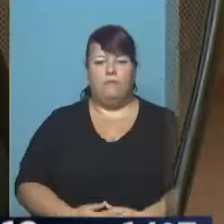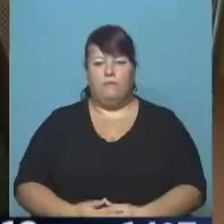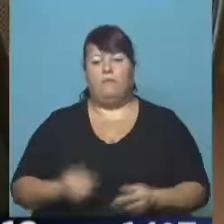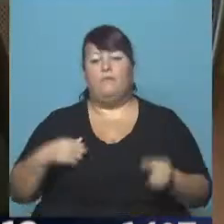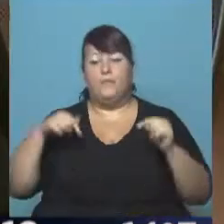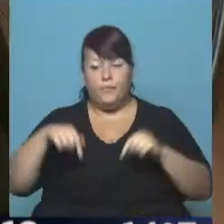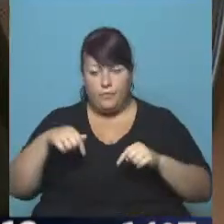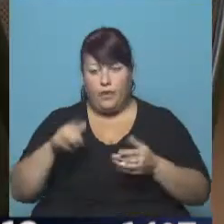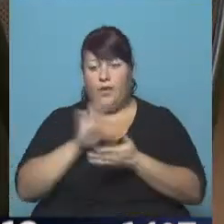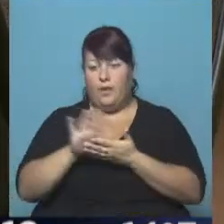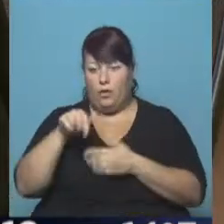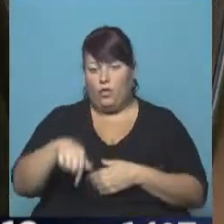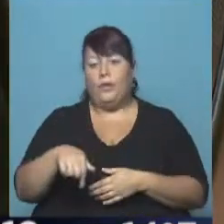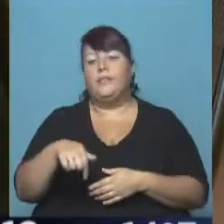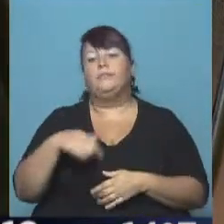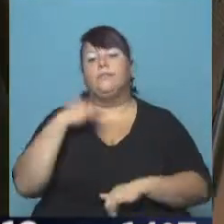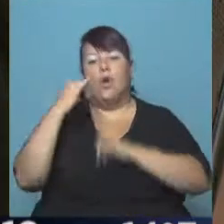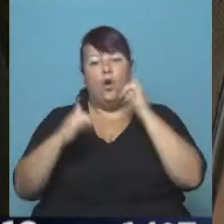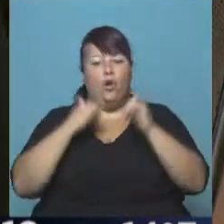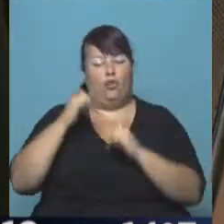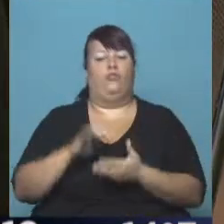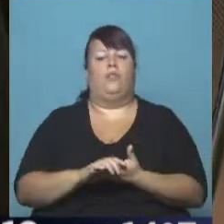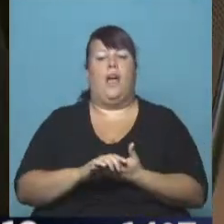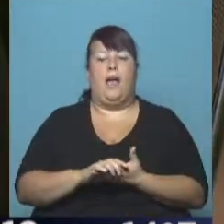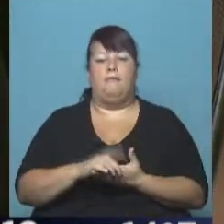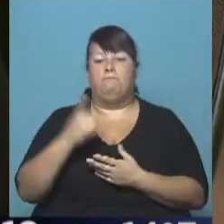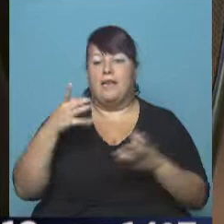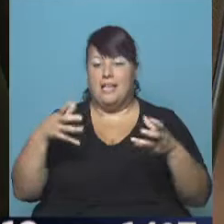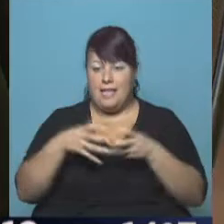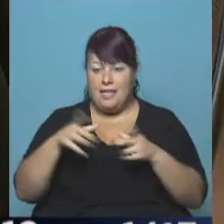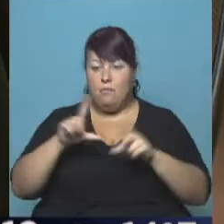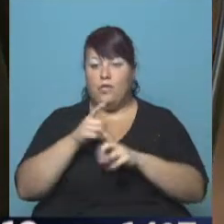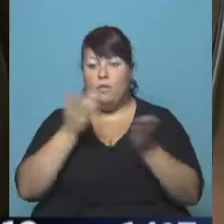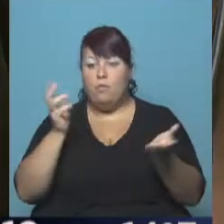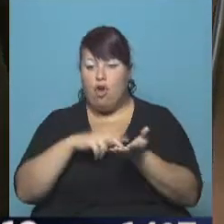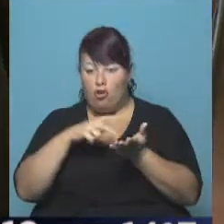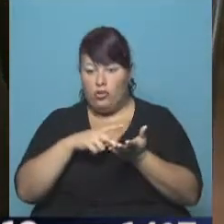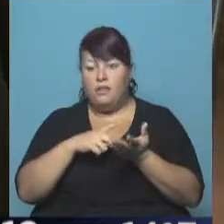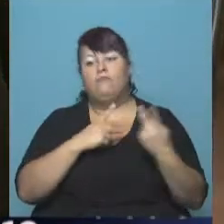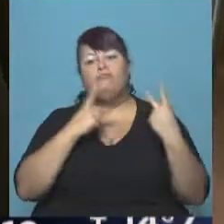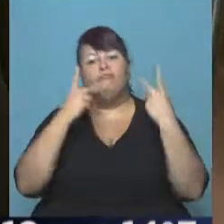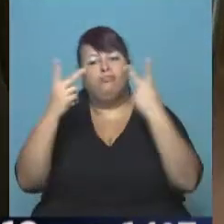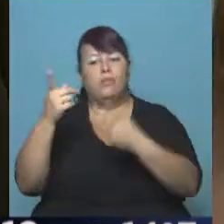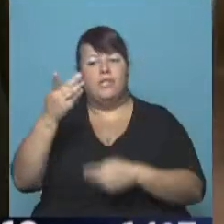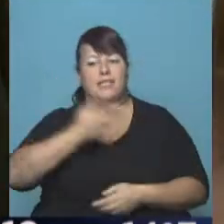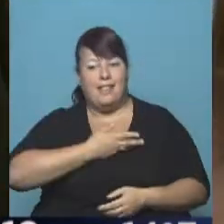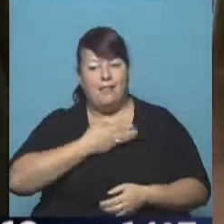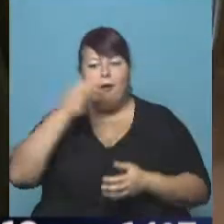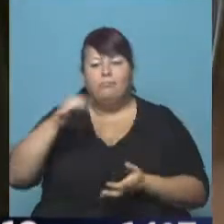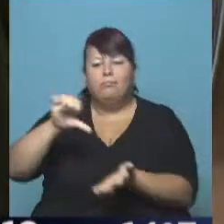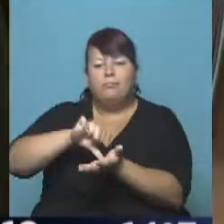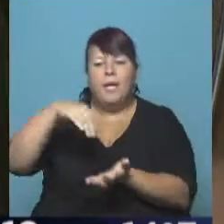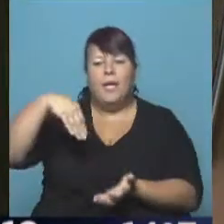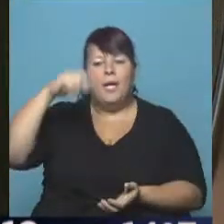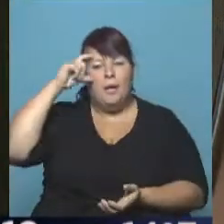aquí estamos nuevamente y les contamos que uno de nuestros equipos de televisión pública noticias viajó hasta santafé exactamente hasta